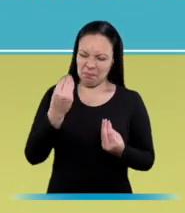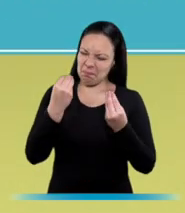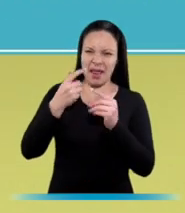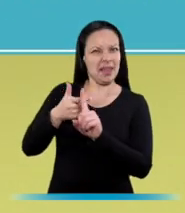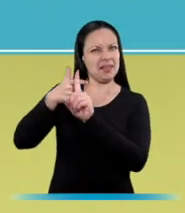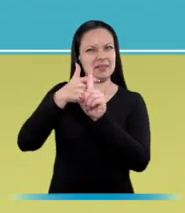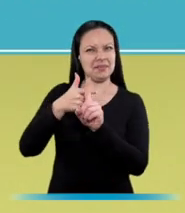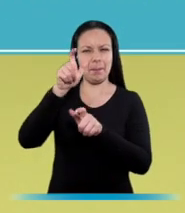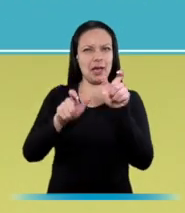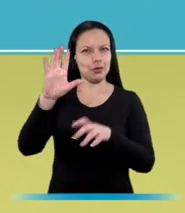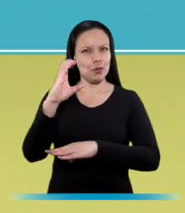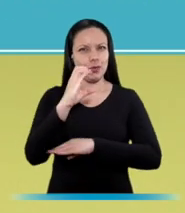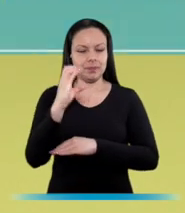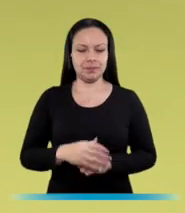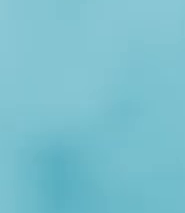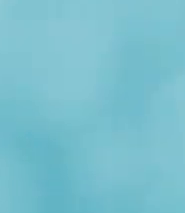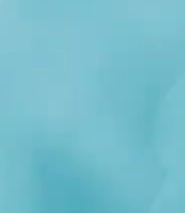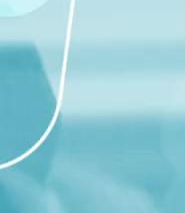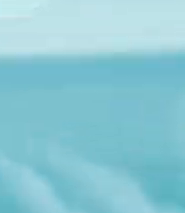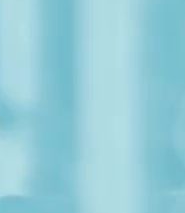¿Saben para qué le sirve la Procu al ciudadano?